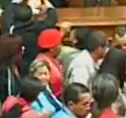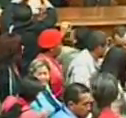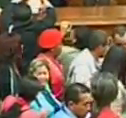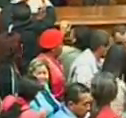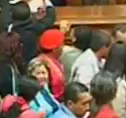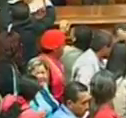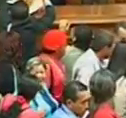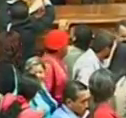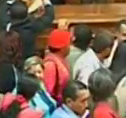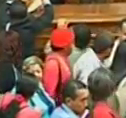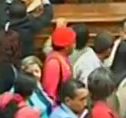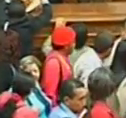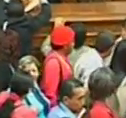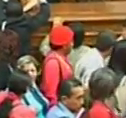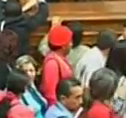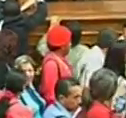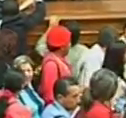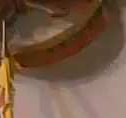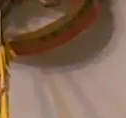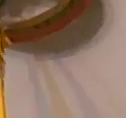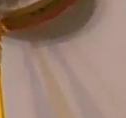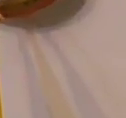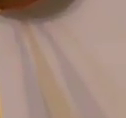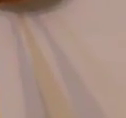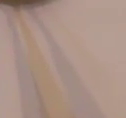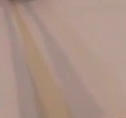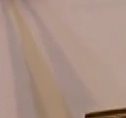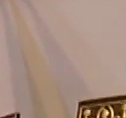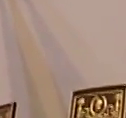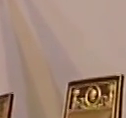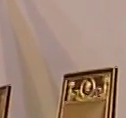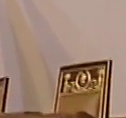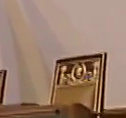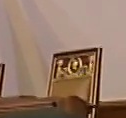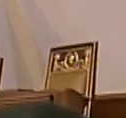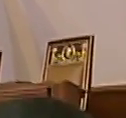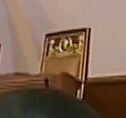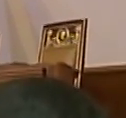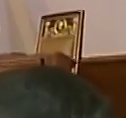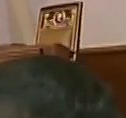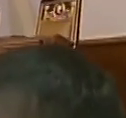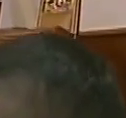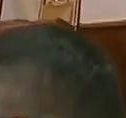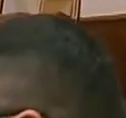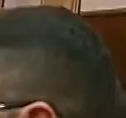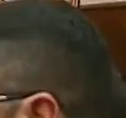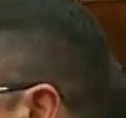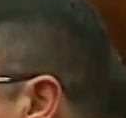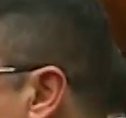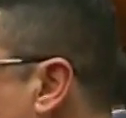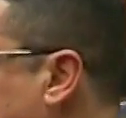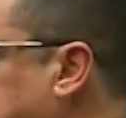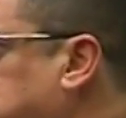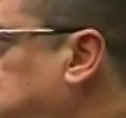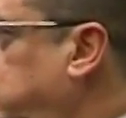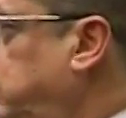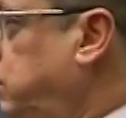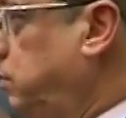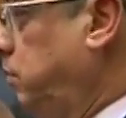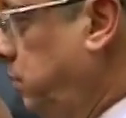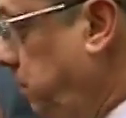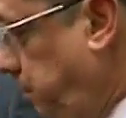odio en nuestro país y la violencia en los pueblos del mundo, tal como ocurre en Corea del Norte. Esta oportunidad que nos da la